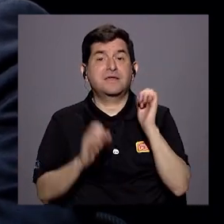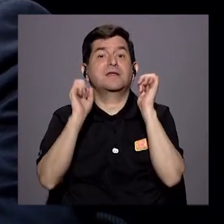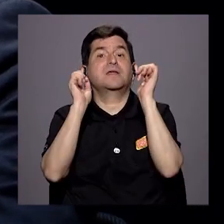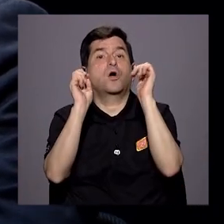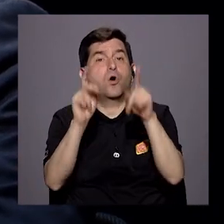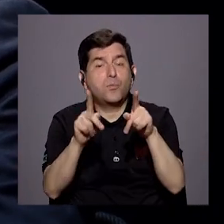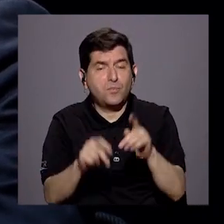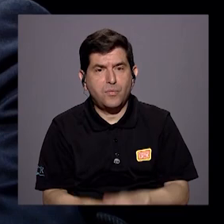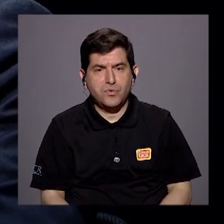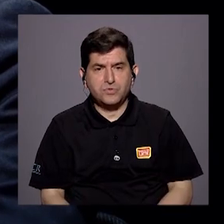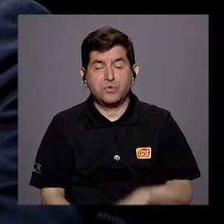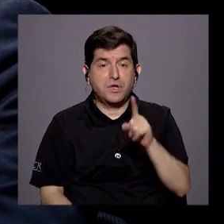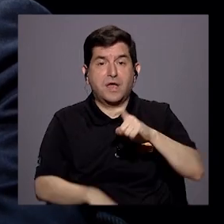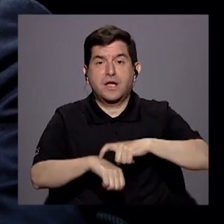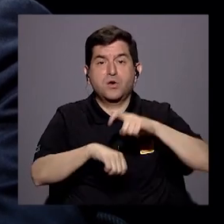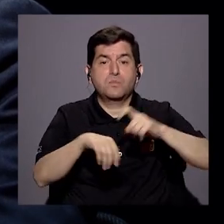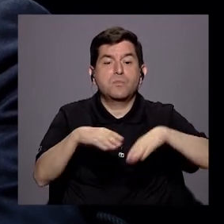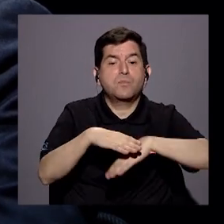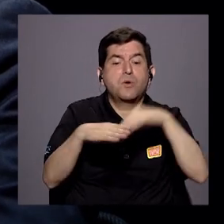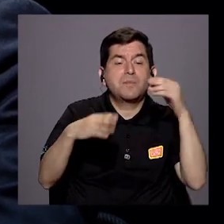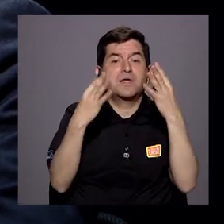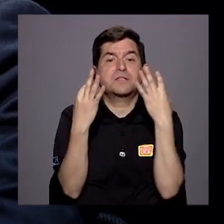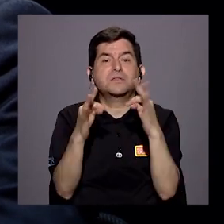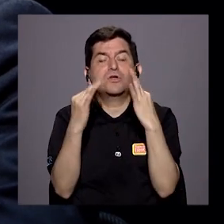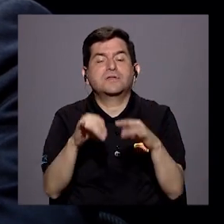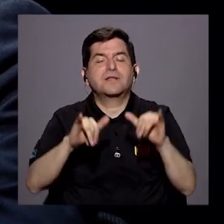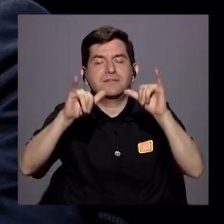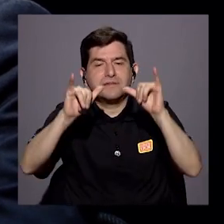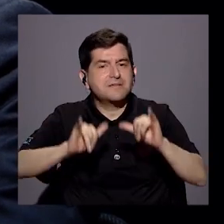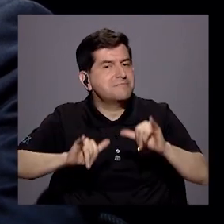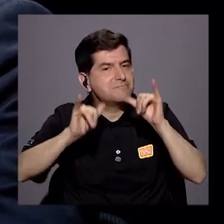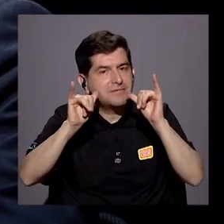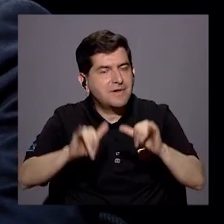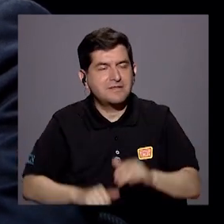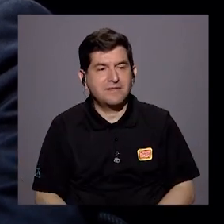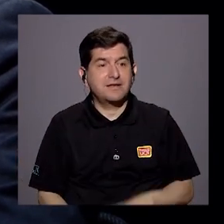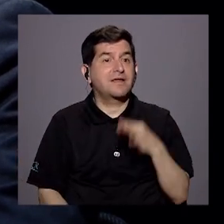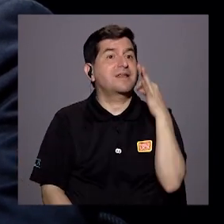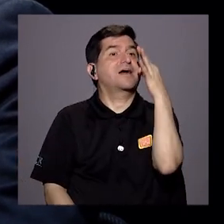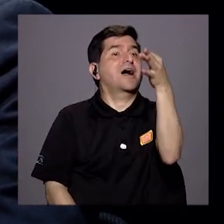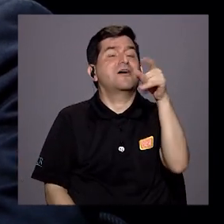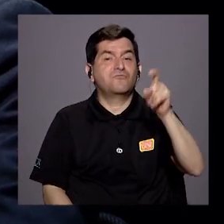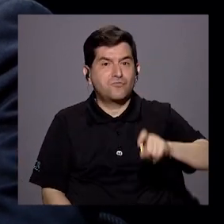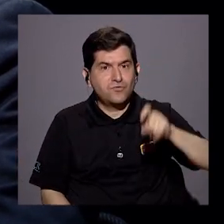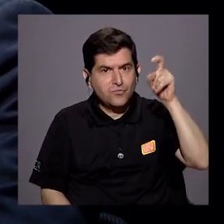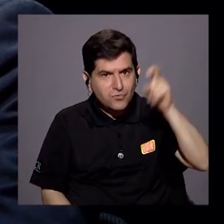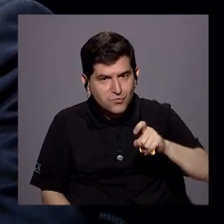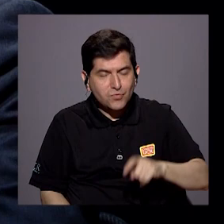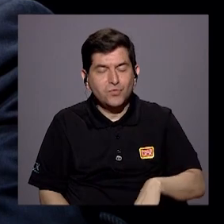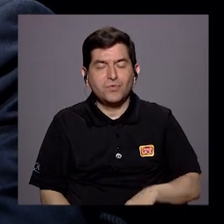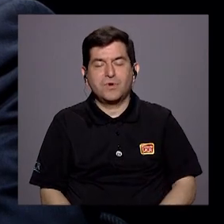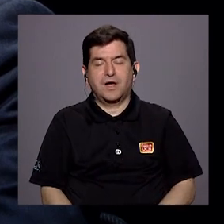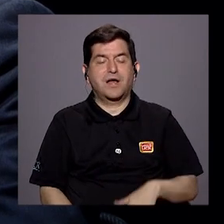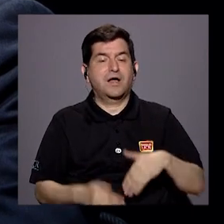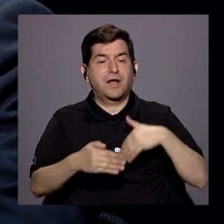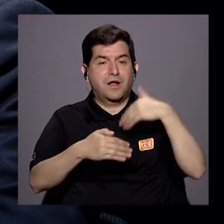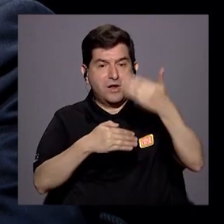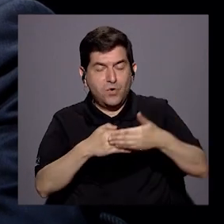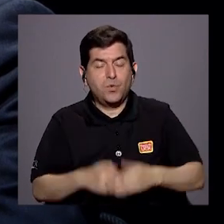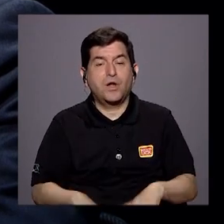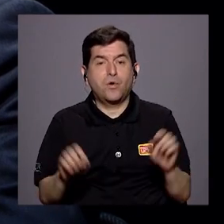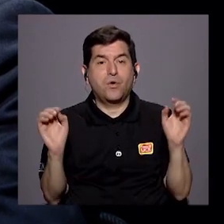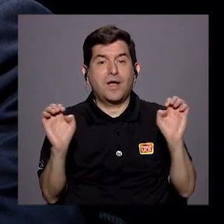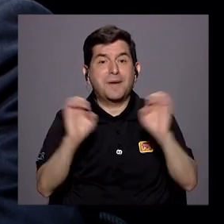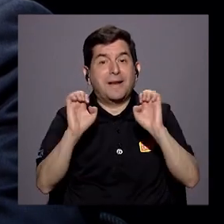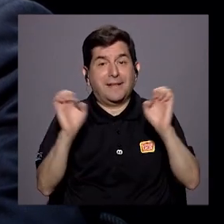posibilidad de sacarlo de un momento a otro trate de guardarlo porque en el tiempo la necesidad en algún momento se convierte en